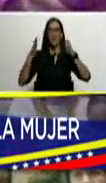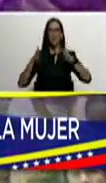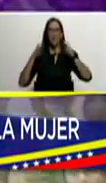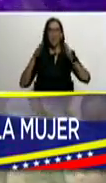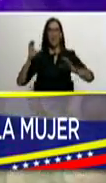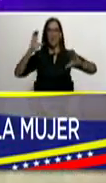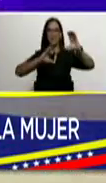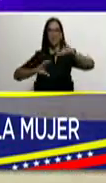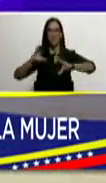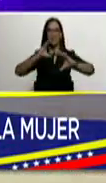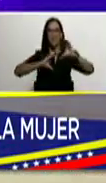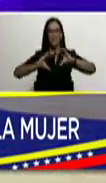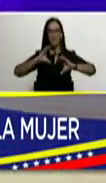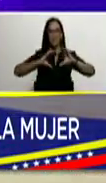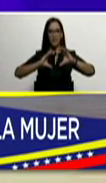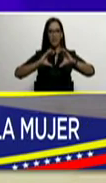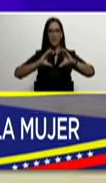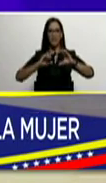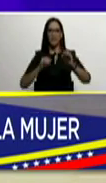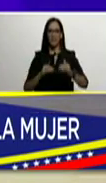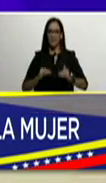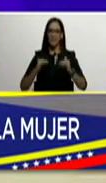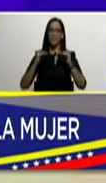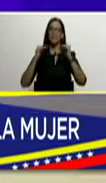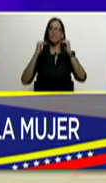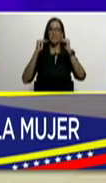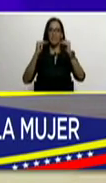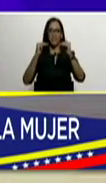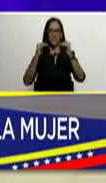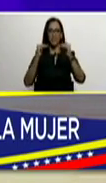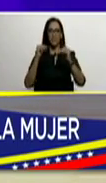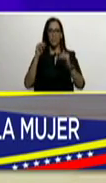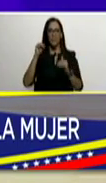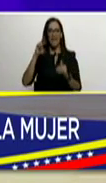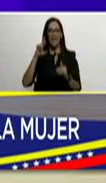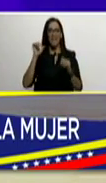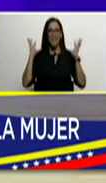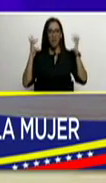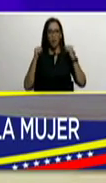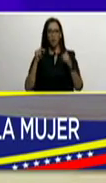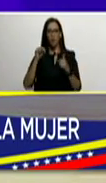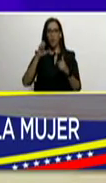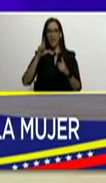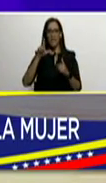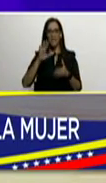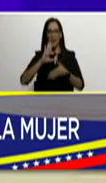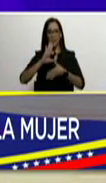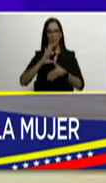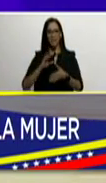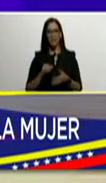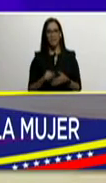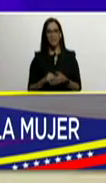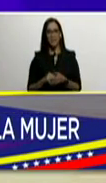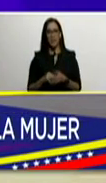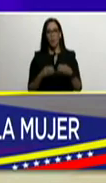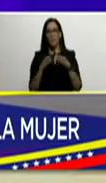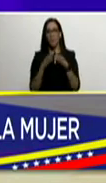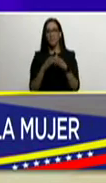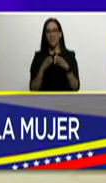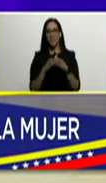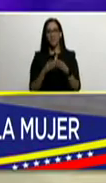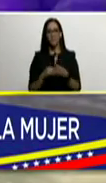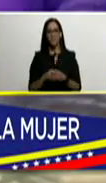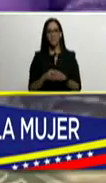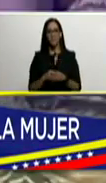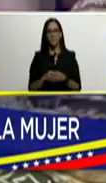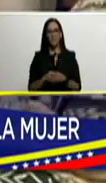las científicas que están creciendo. María León, Noelí, América, compañera. Y